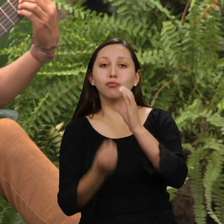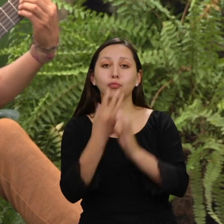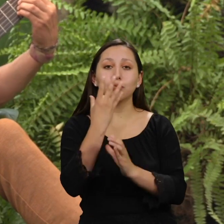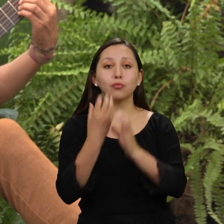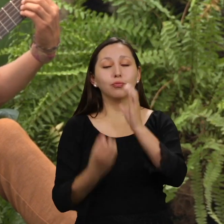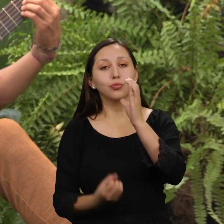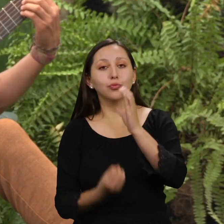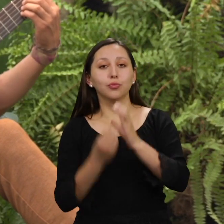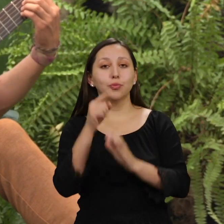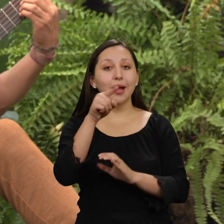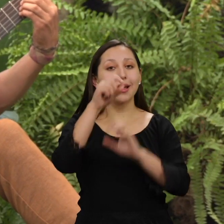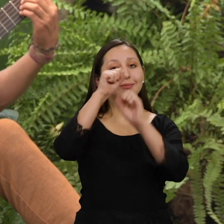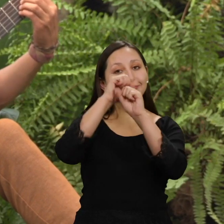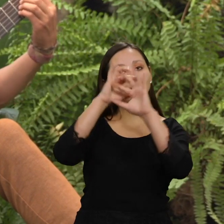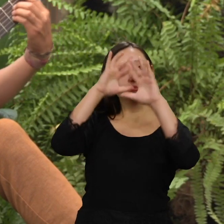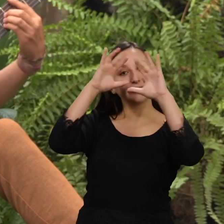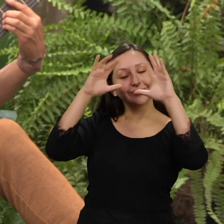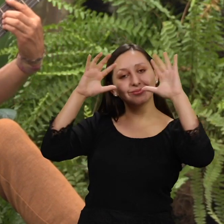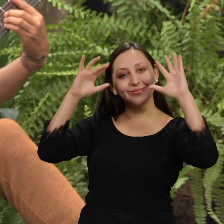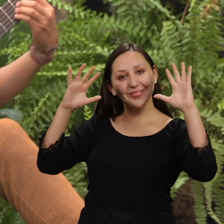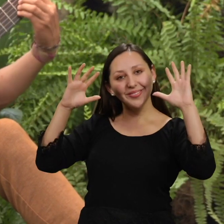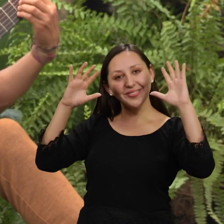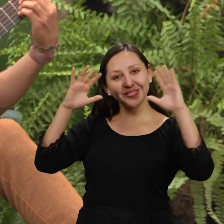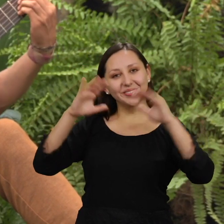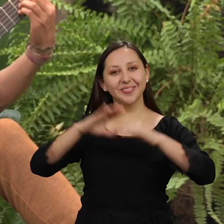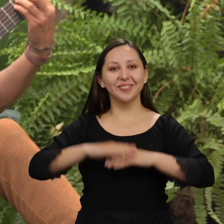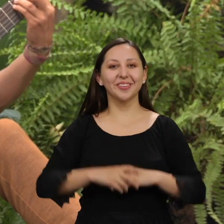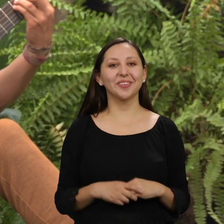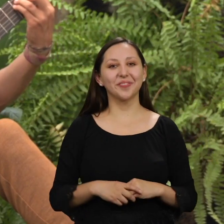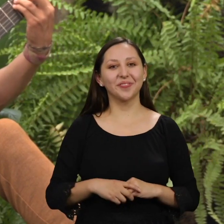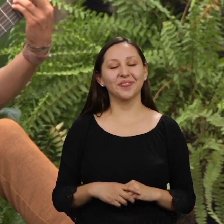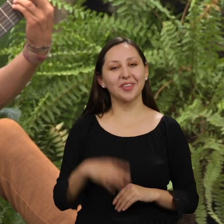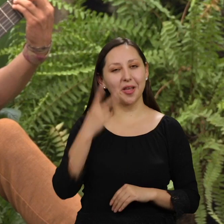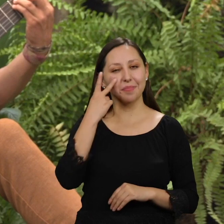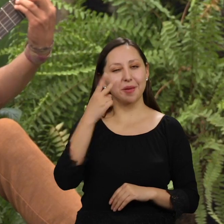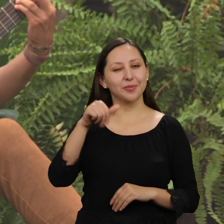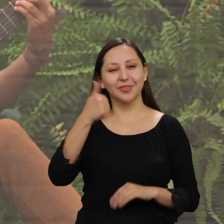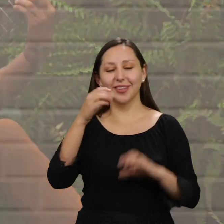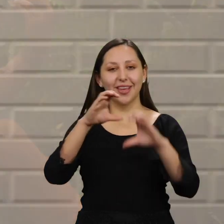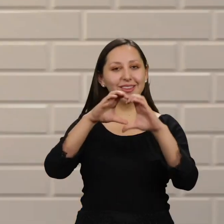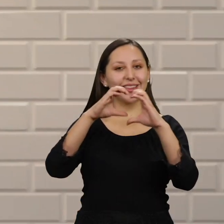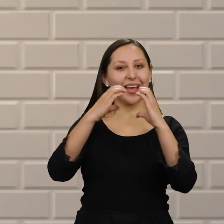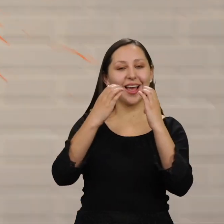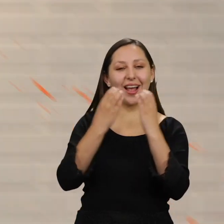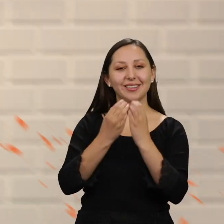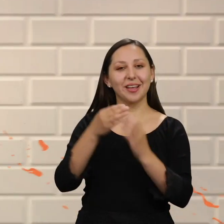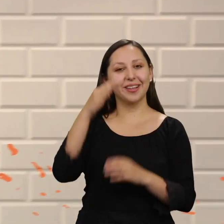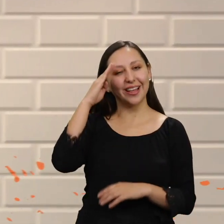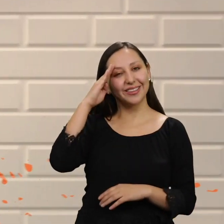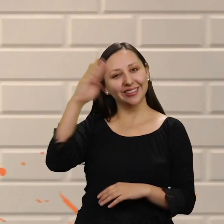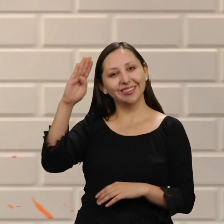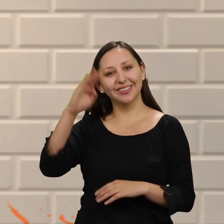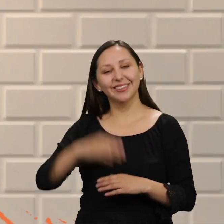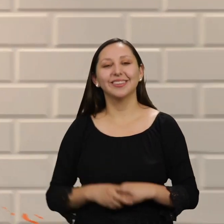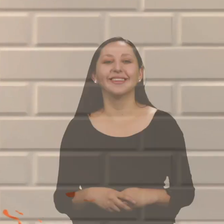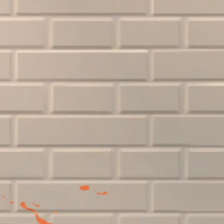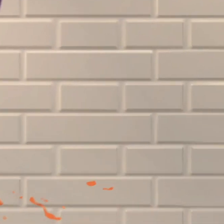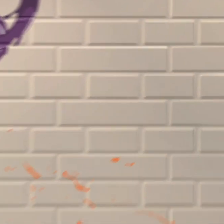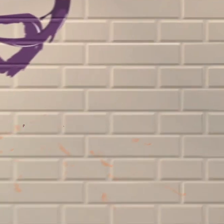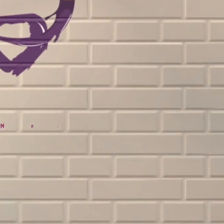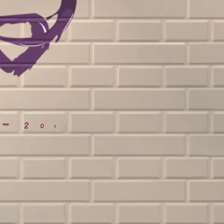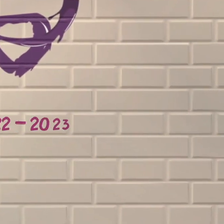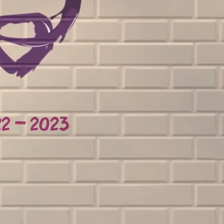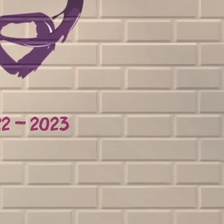crear Usa tu imaginación Nos vemos en la siguiente superclase